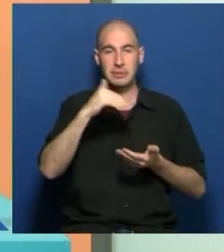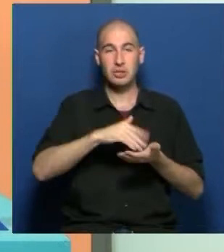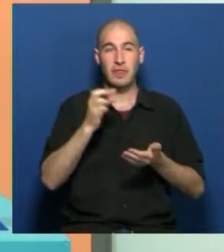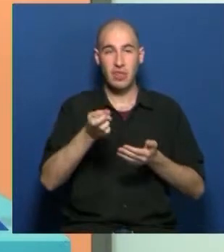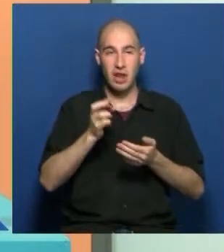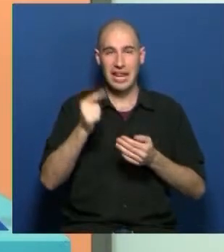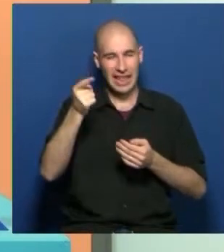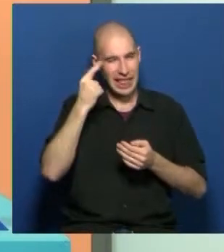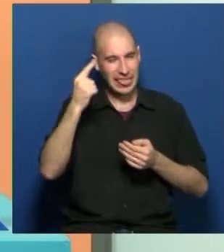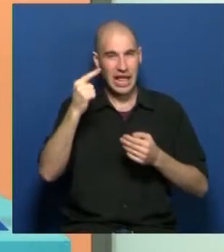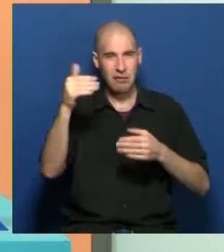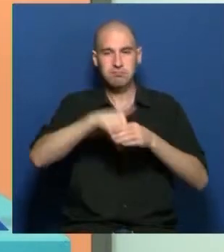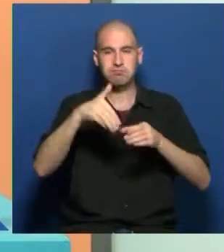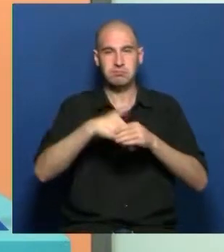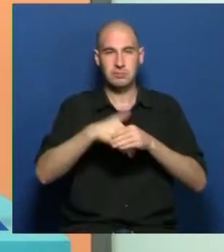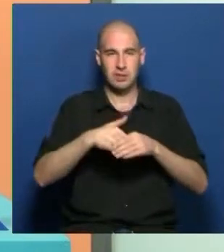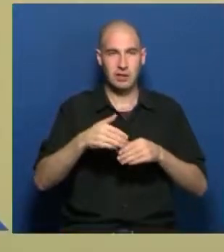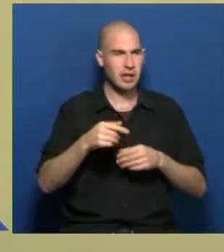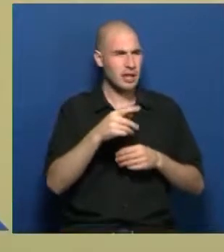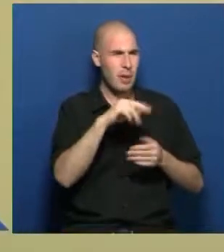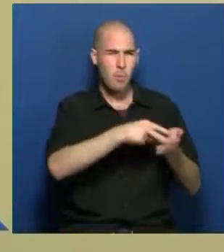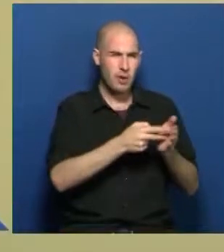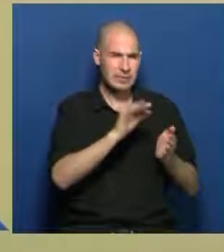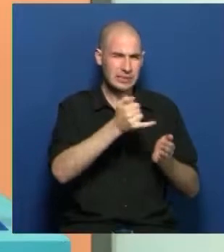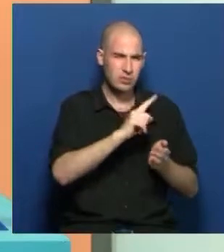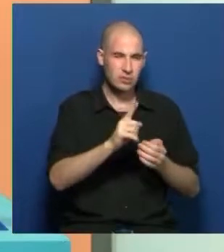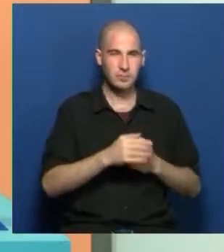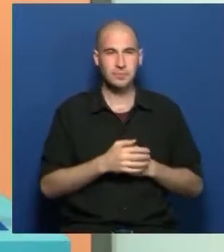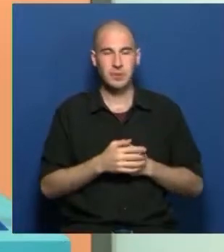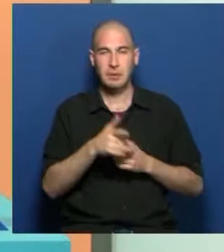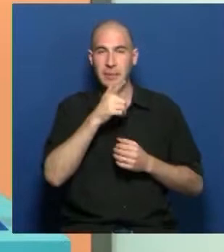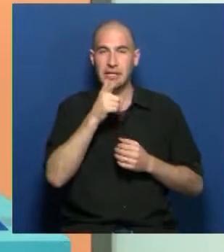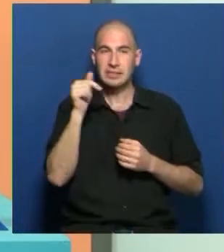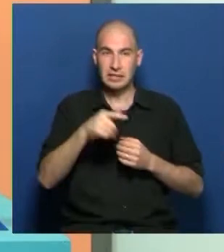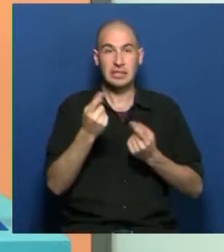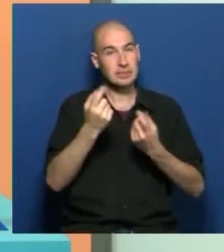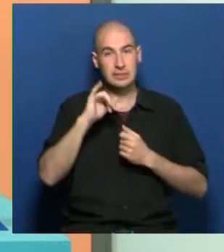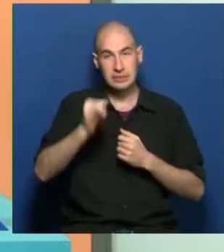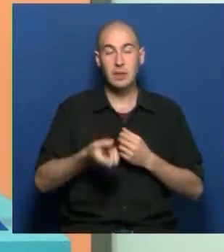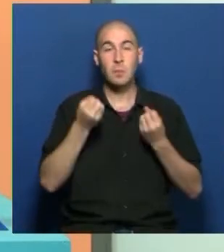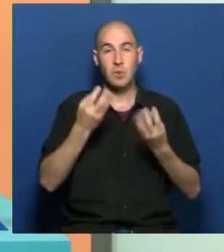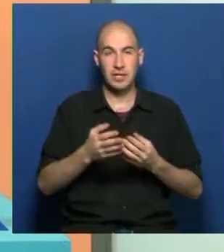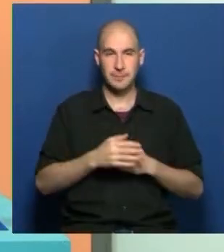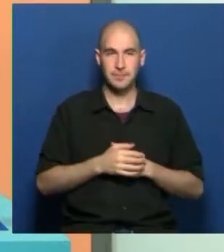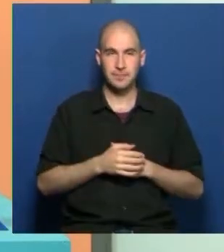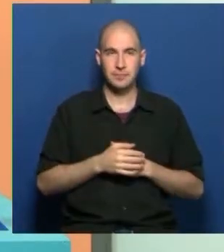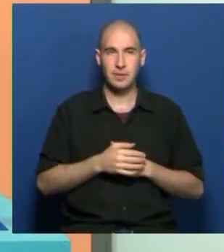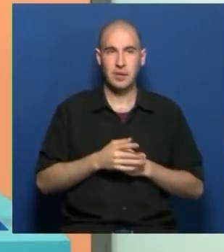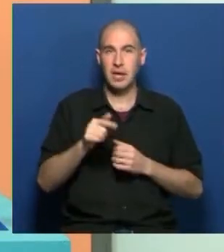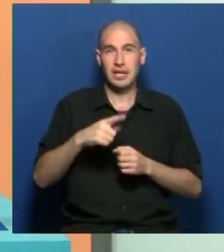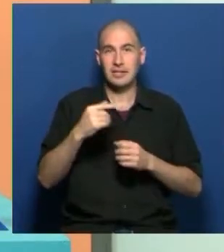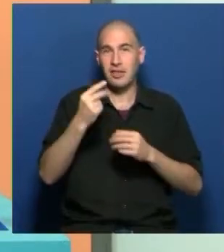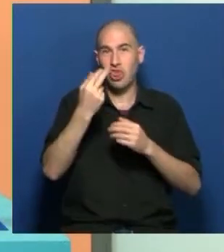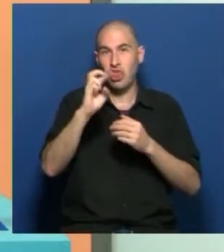que piensan acumular en reservas. ¿Atiende un problema o no? Creo que era necesario porque ya, digamos, no puede